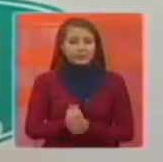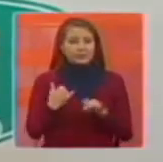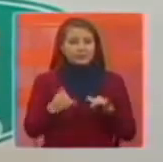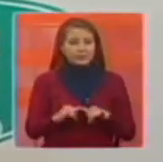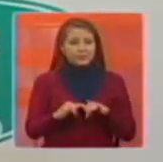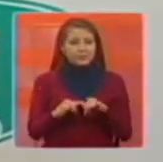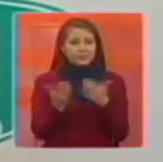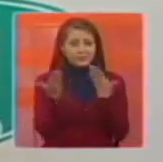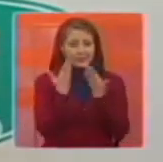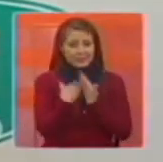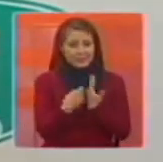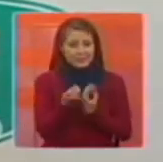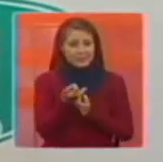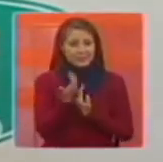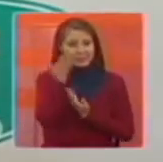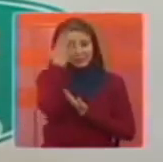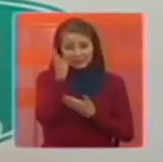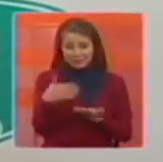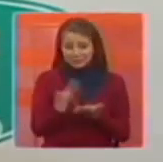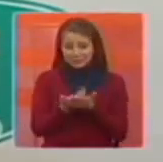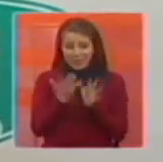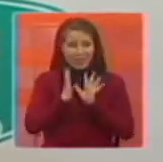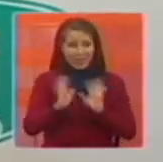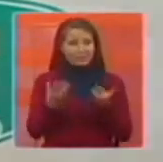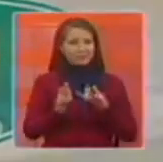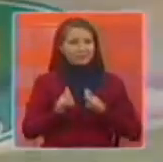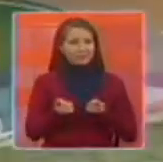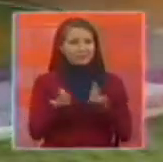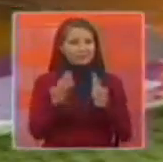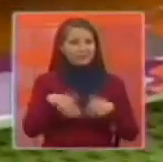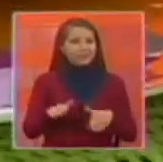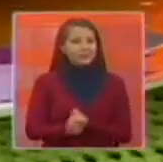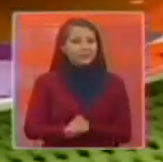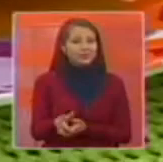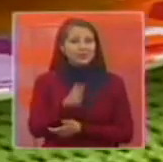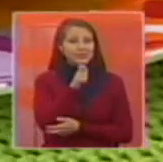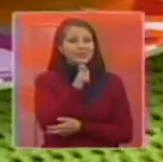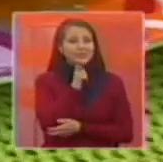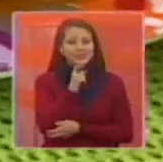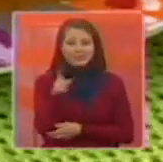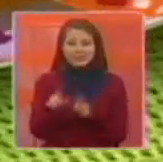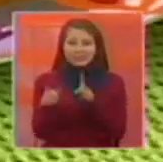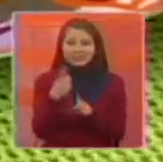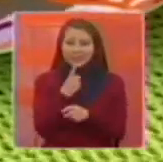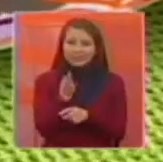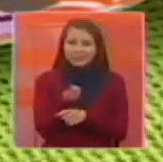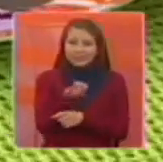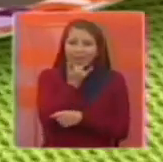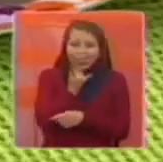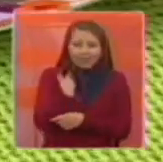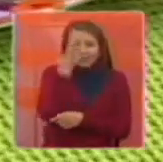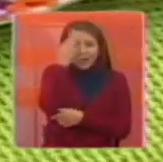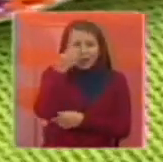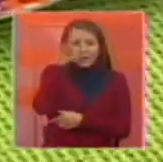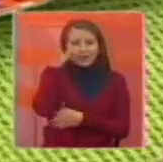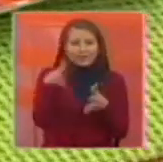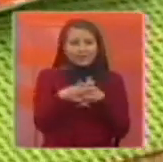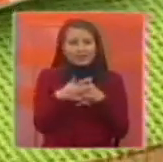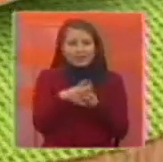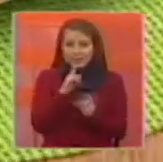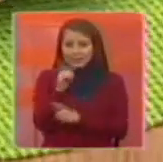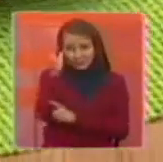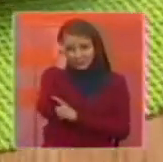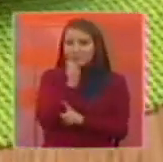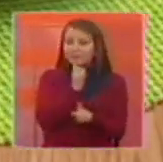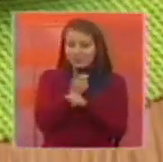Continuamos y terminamos, porque aquí está, miren ustedes, el seco. Todavía me quieren matar porque no traje el arroz, pero yo gordo, tú sí me crees, ¿no?